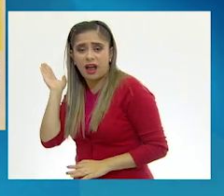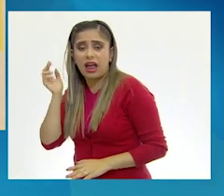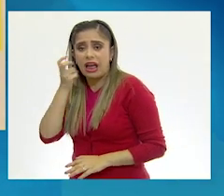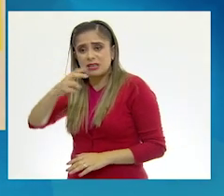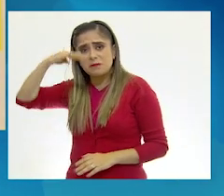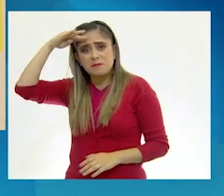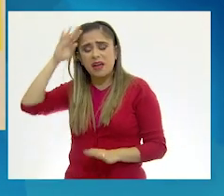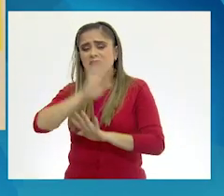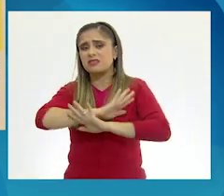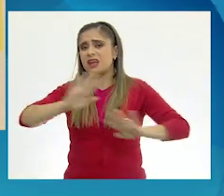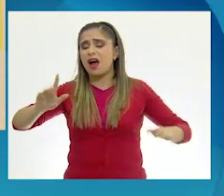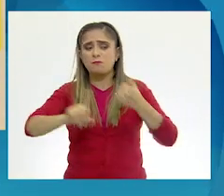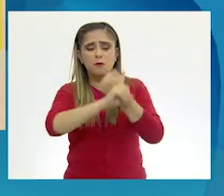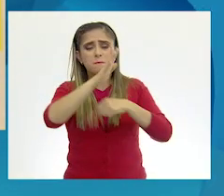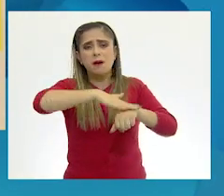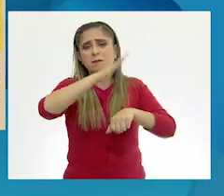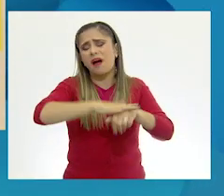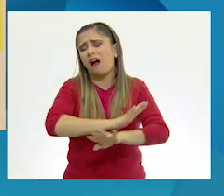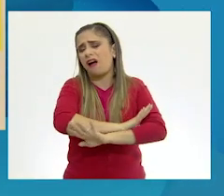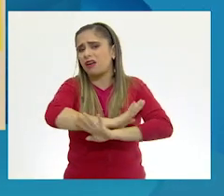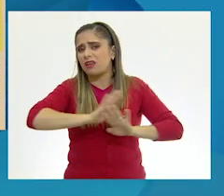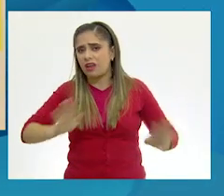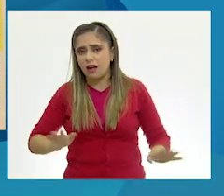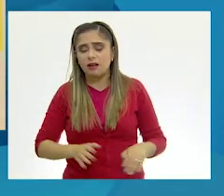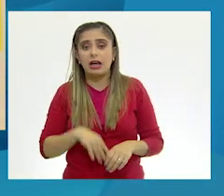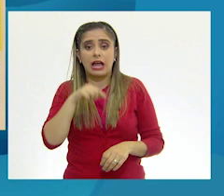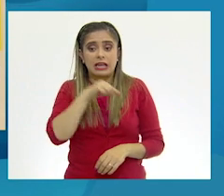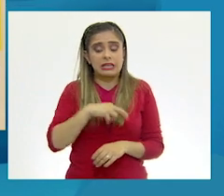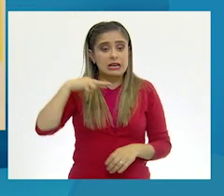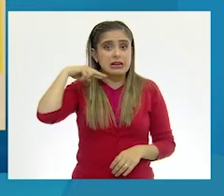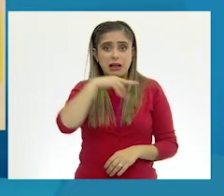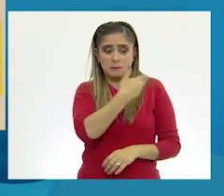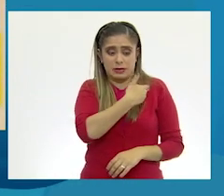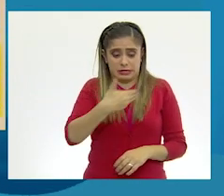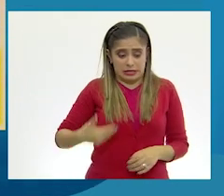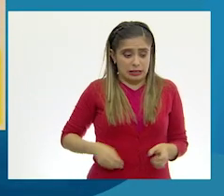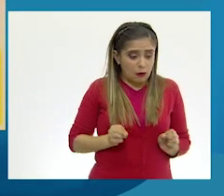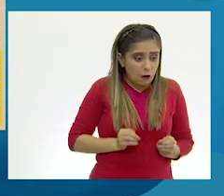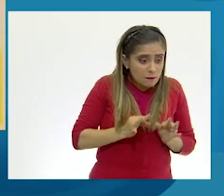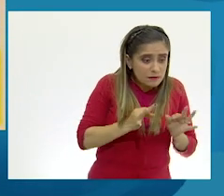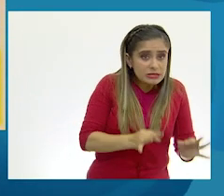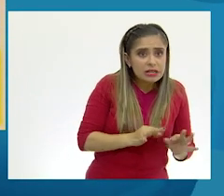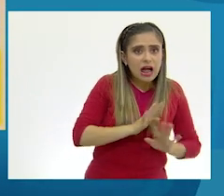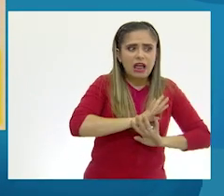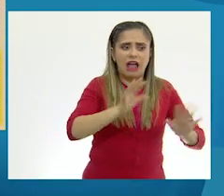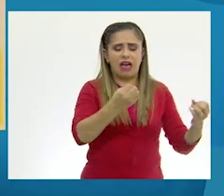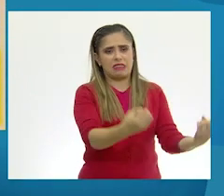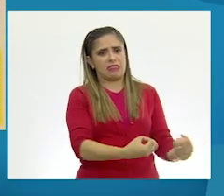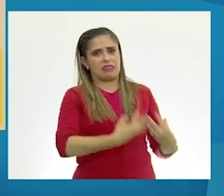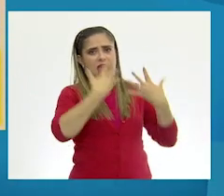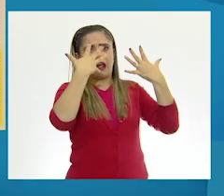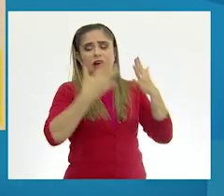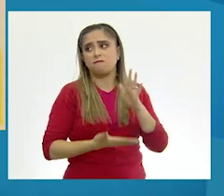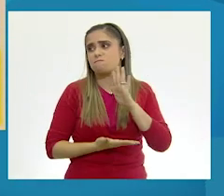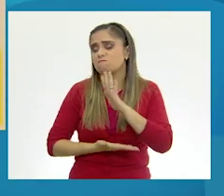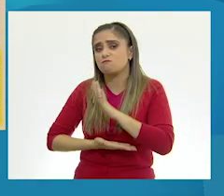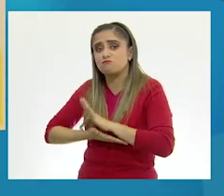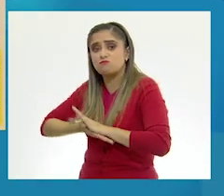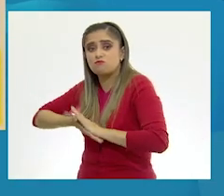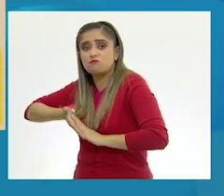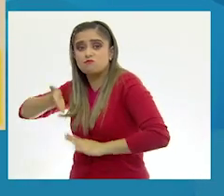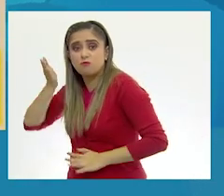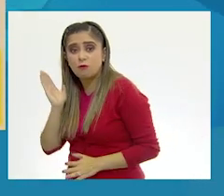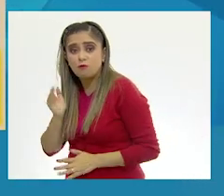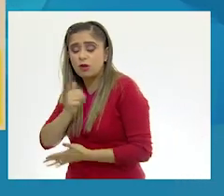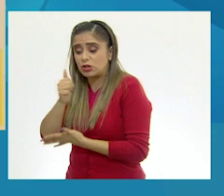evitaría males mayores. Se arregló que saliera de Palacio Nacional y que se le dejara marchar en paz, pero cuando ya iba fuera